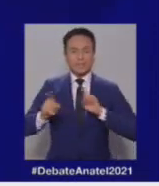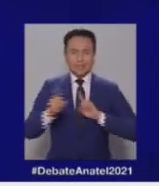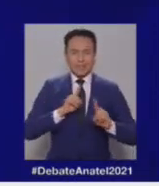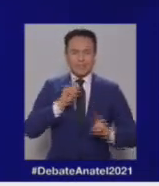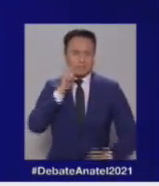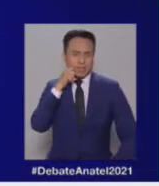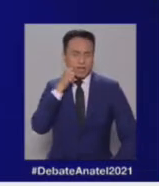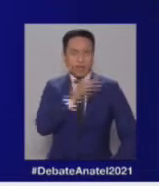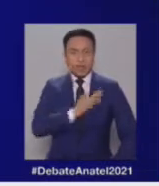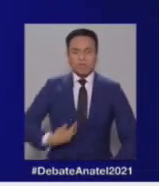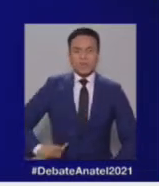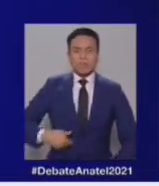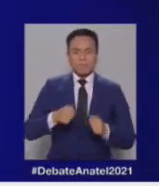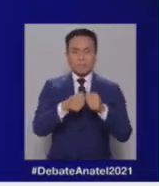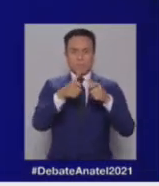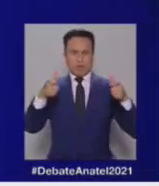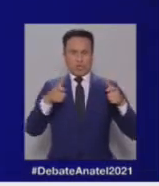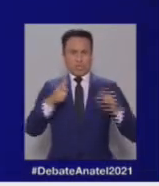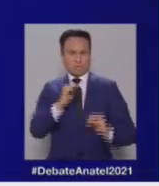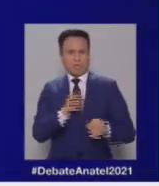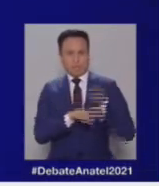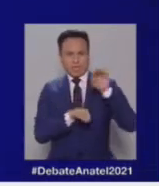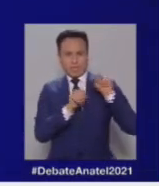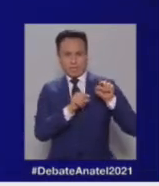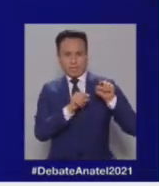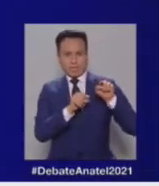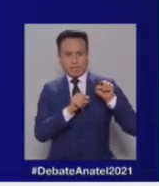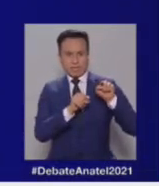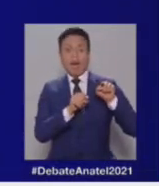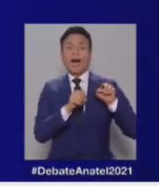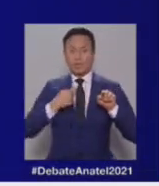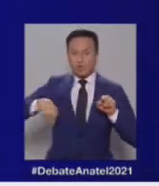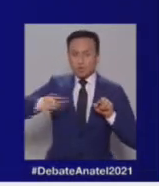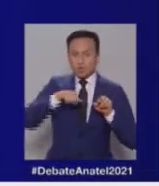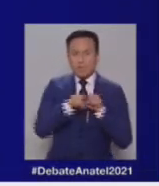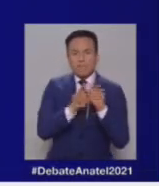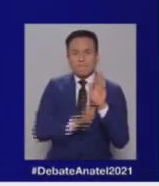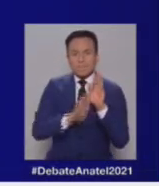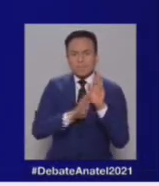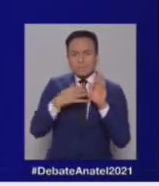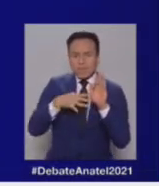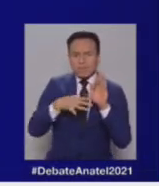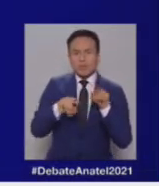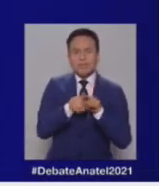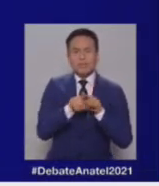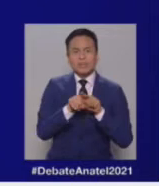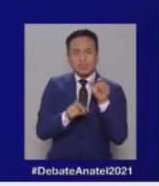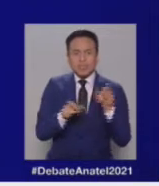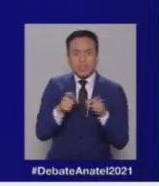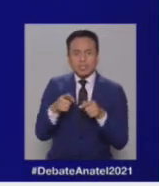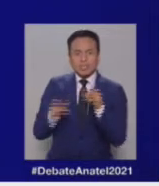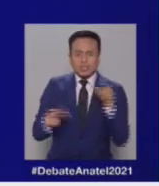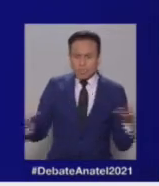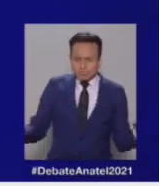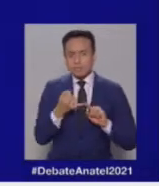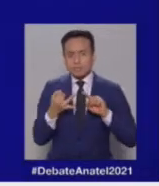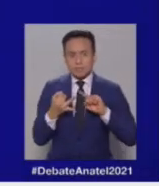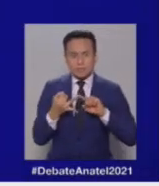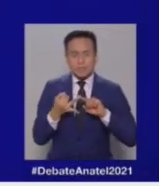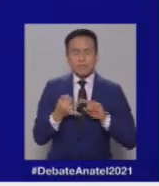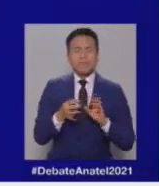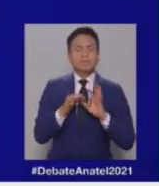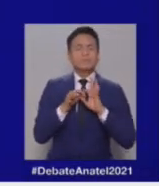la acusación de acoso a una mujer en su contra. Hay una mujer que dice que usted la acosó y que ella fue víctima de hechos violentos. ¿Eso es